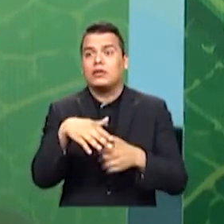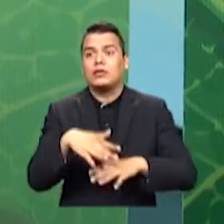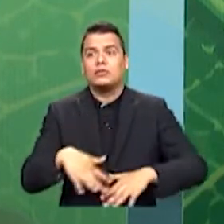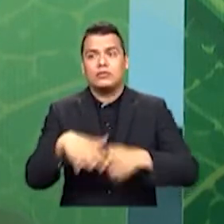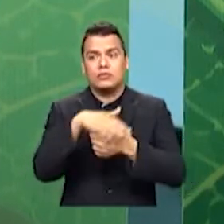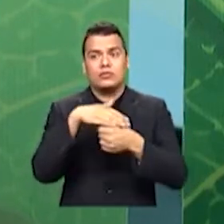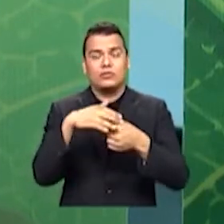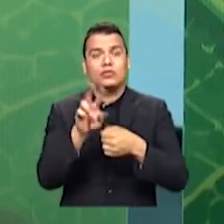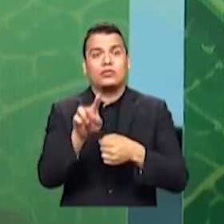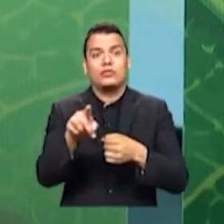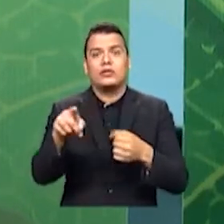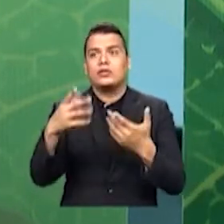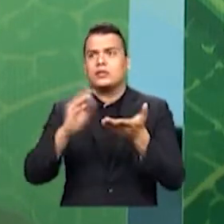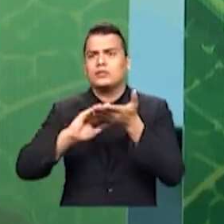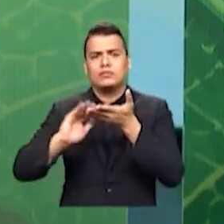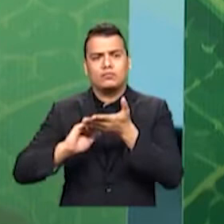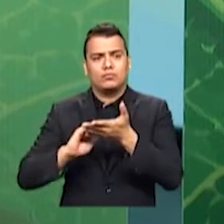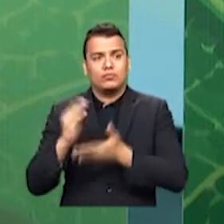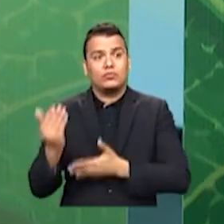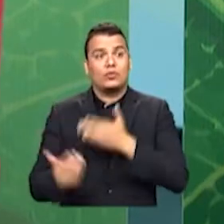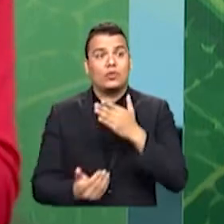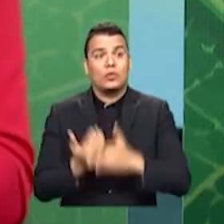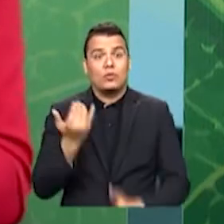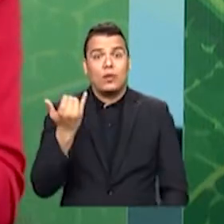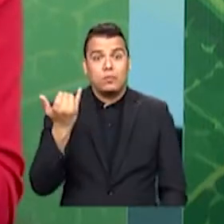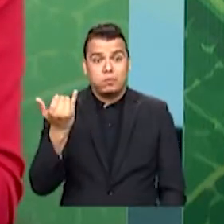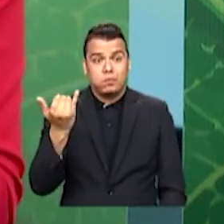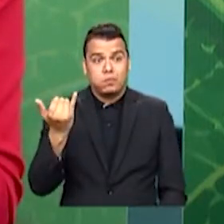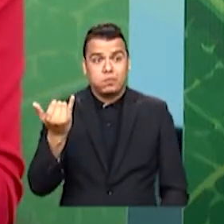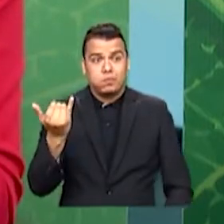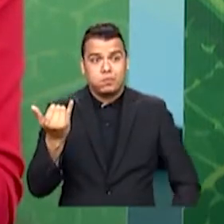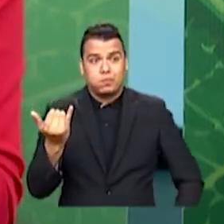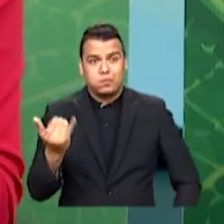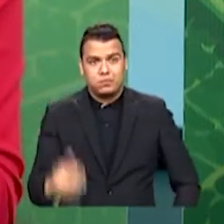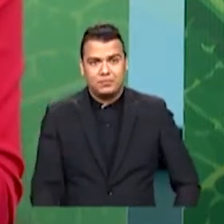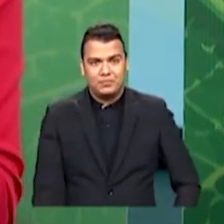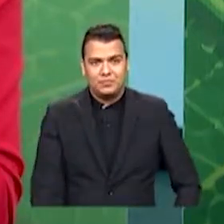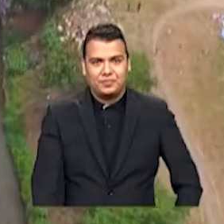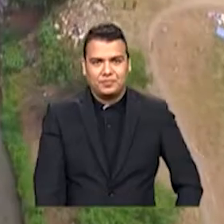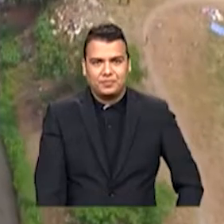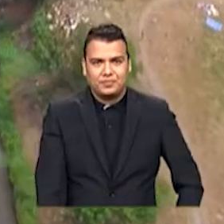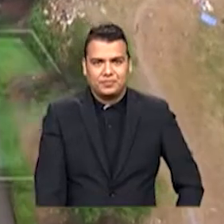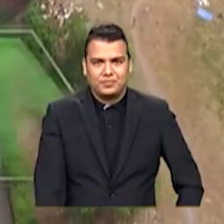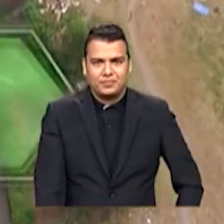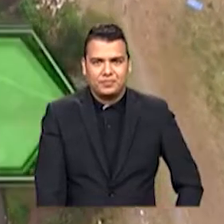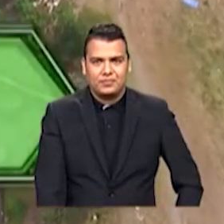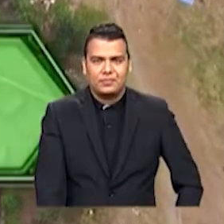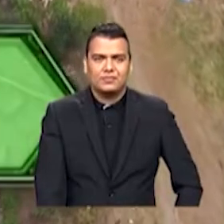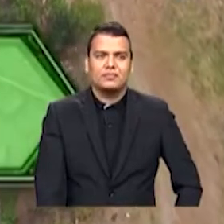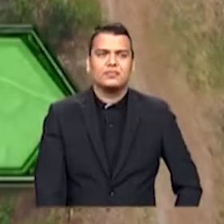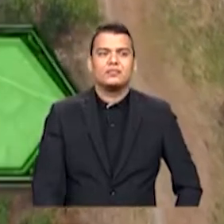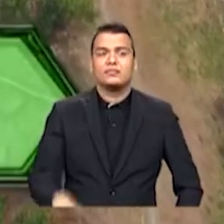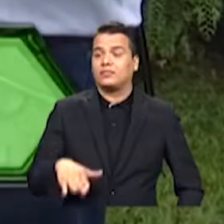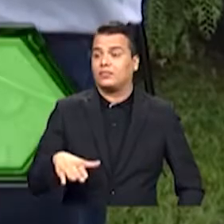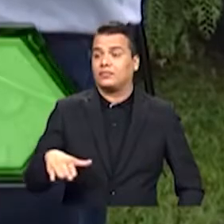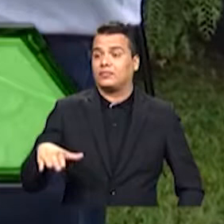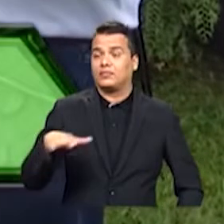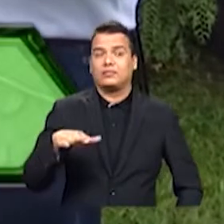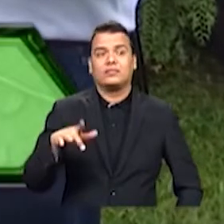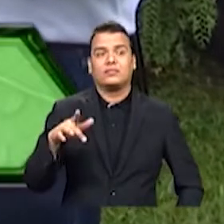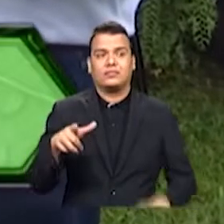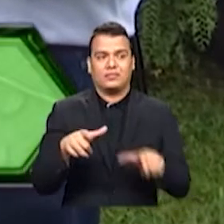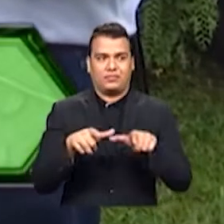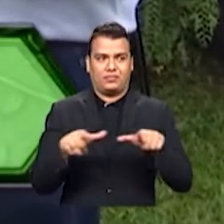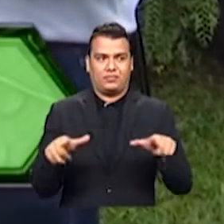Por eso se entregó allí hoy una obra para mitigar este riesgo. Con el marco del orquideorama, al norte de Cali, la CBC